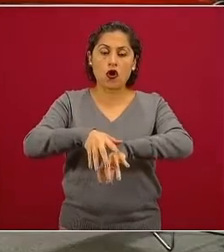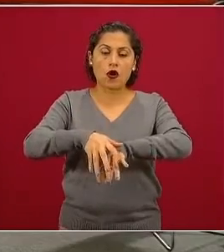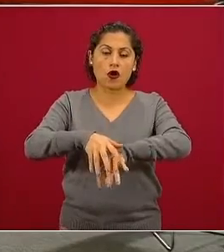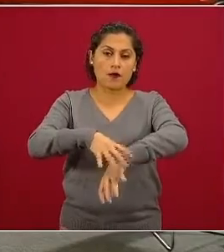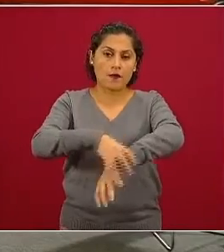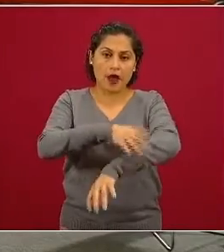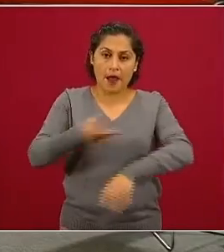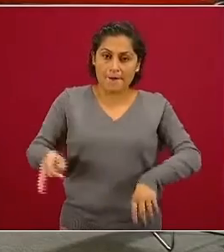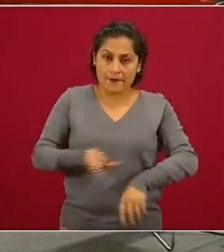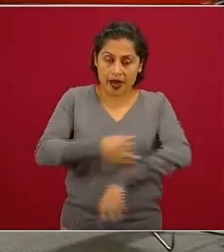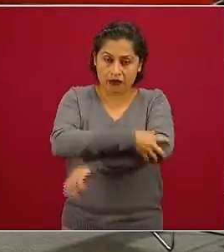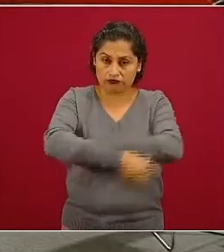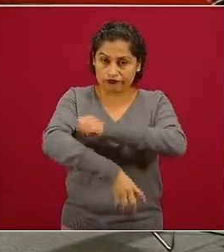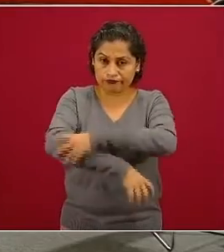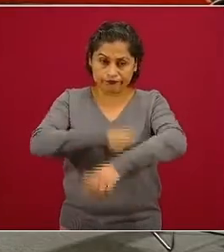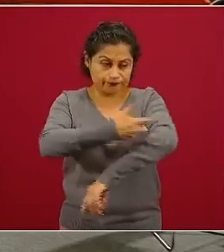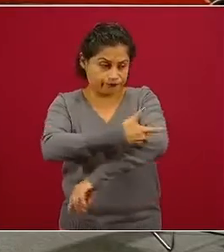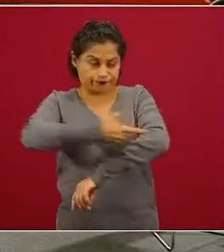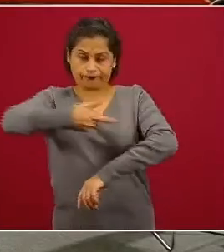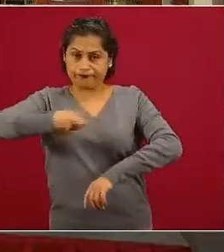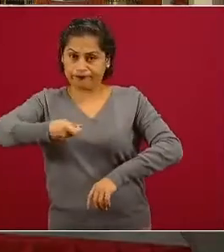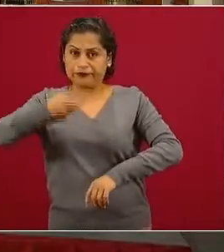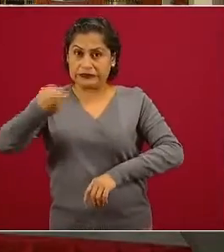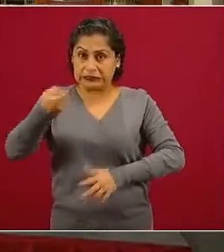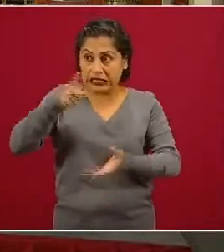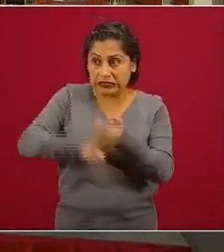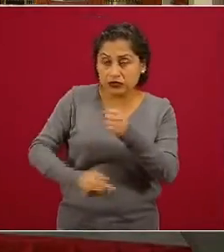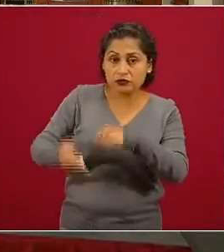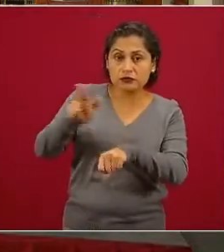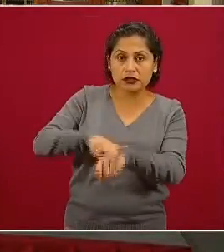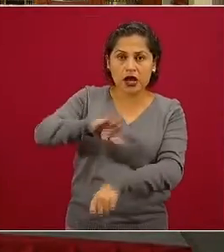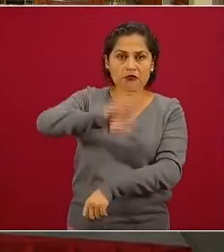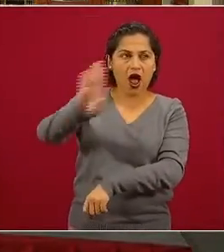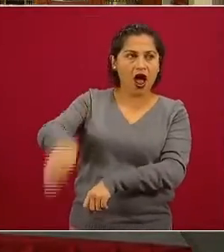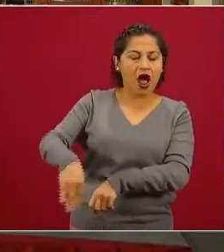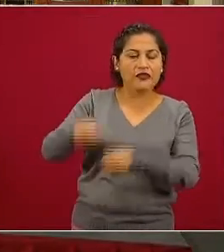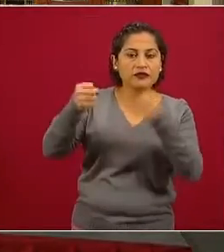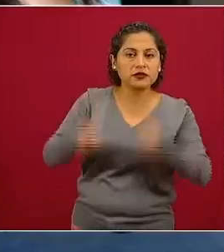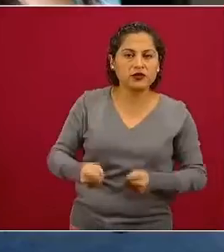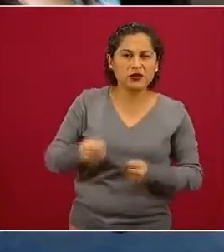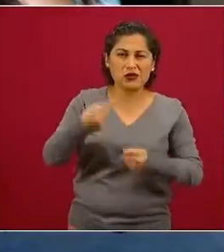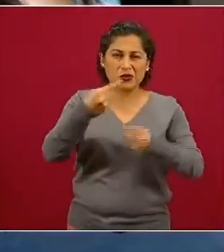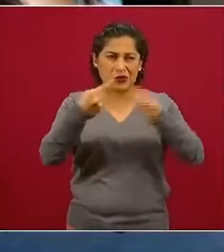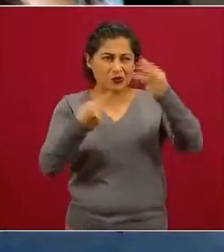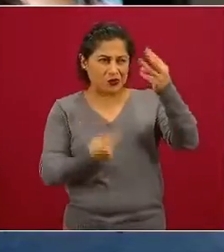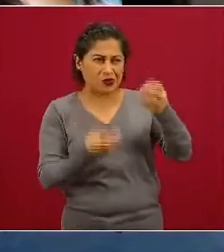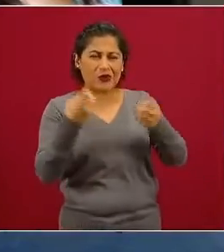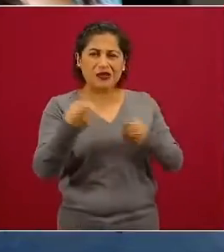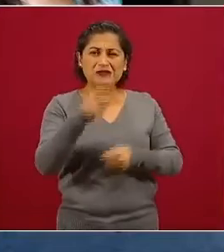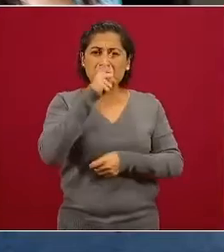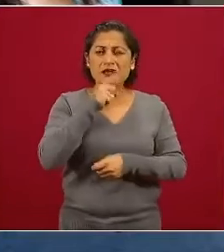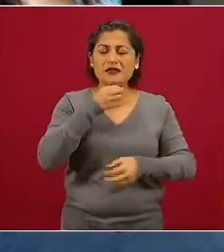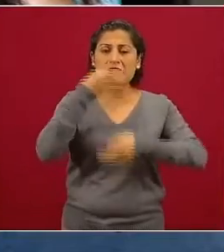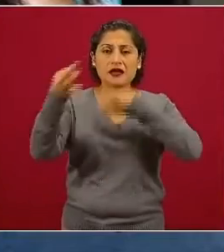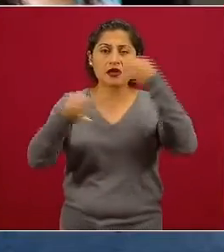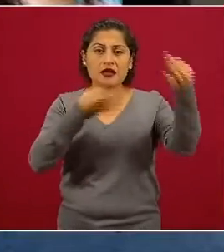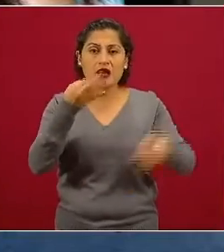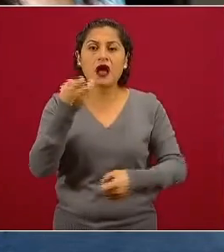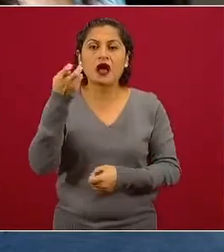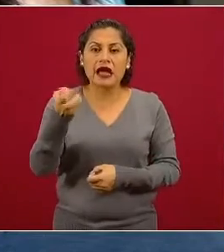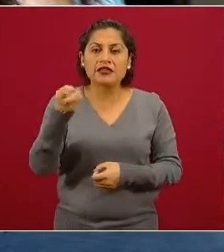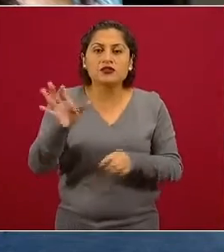sean, que permite que se crean muchos mensajes como estos de que matan